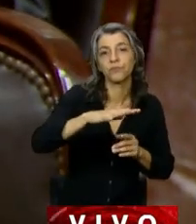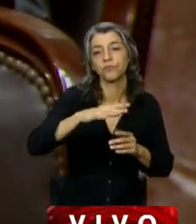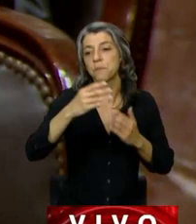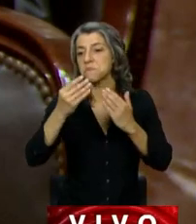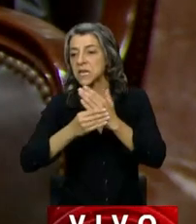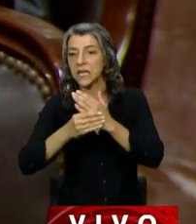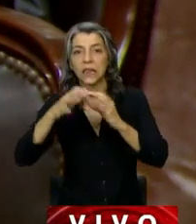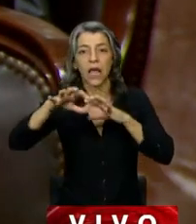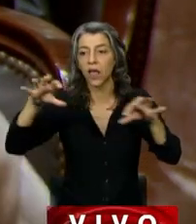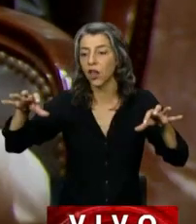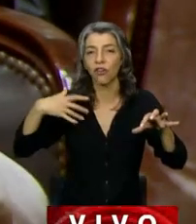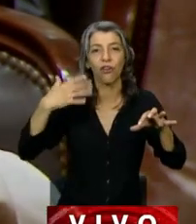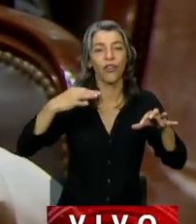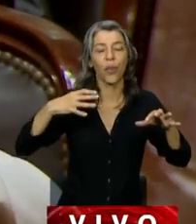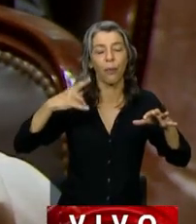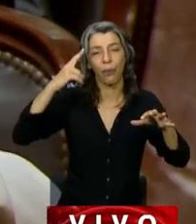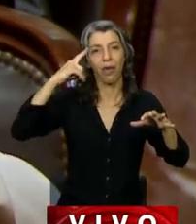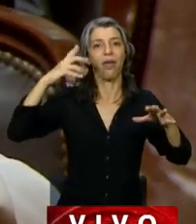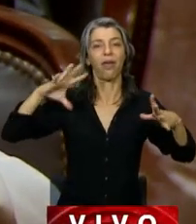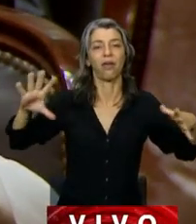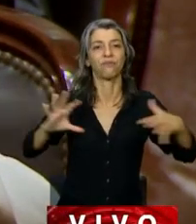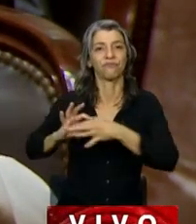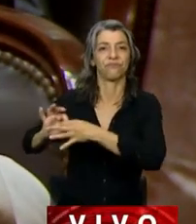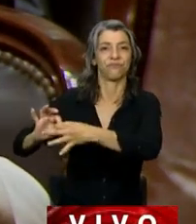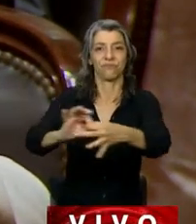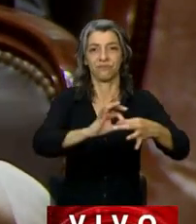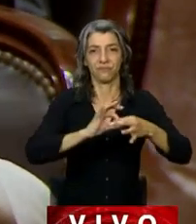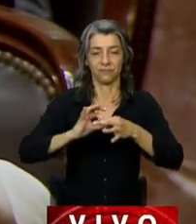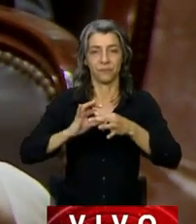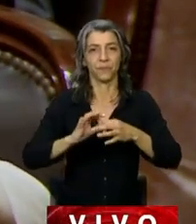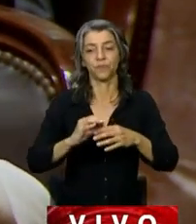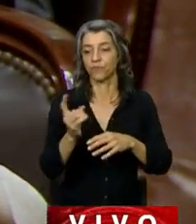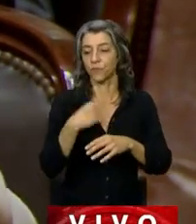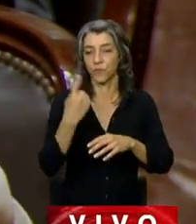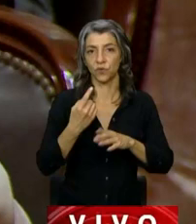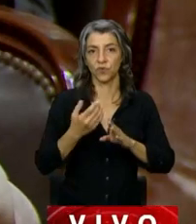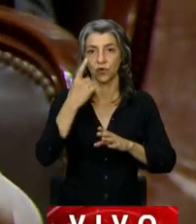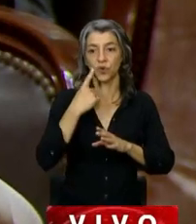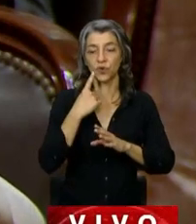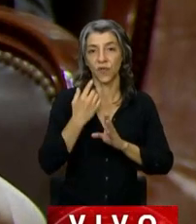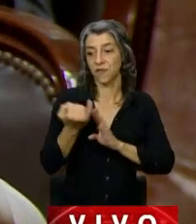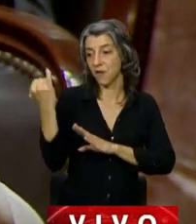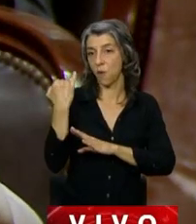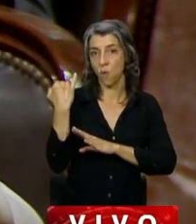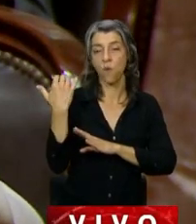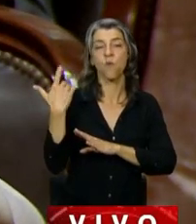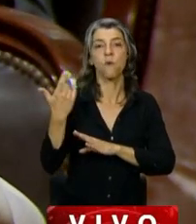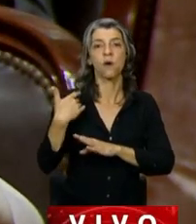es erróneo. También es bueno decir que en el plenario del día jueves se incorporaron